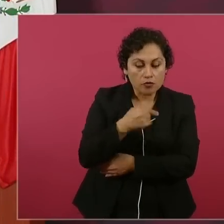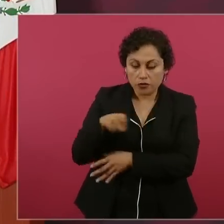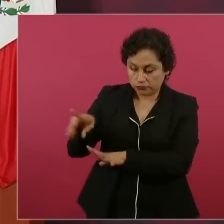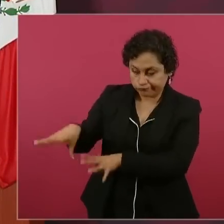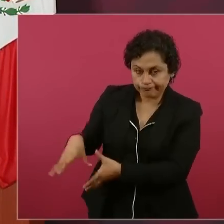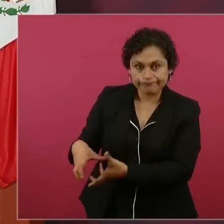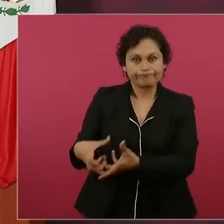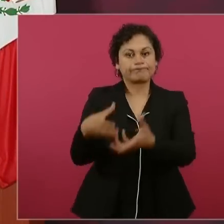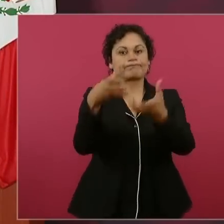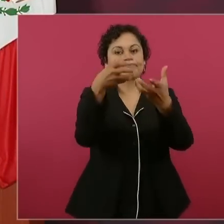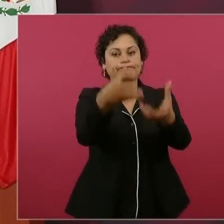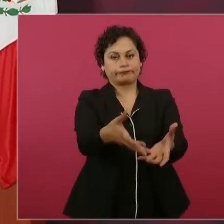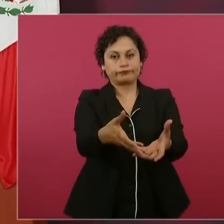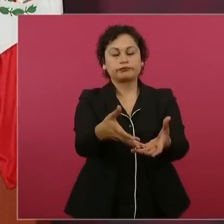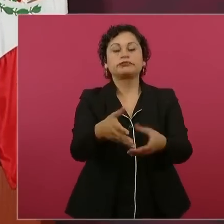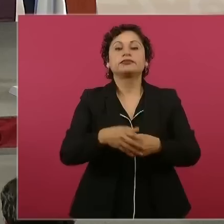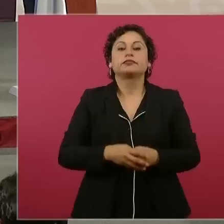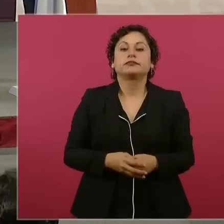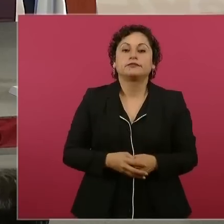Ya llegando